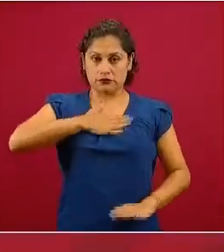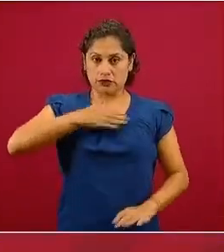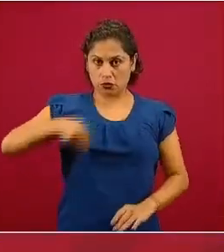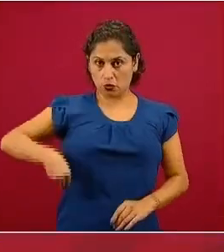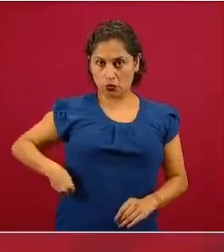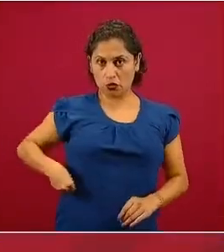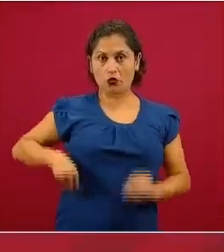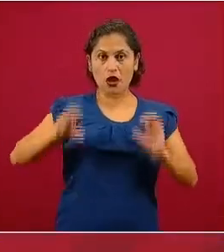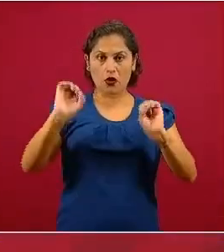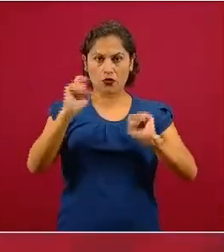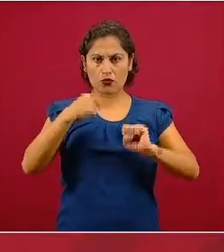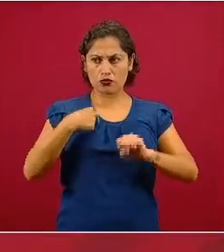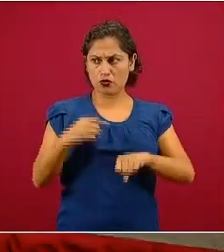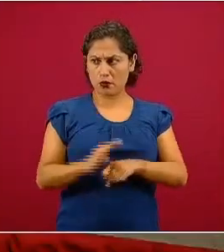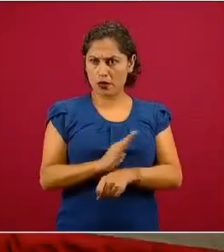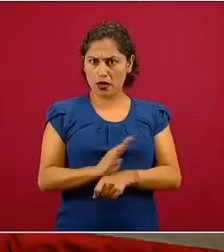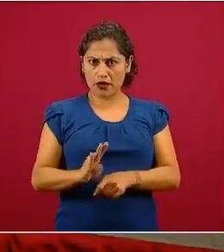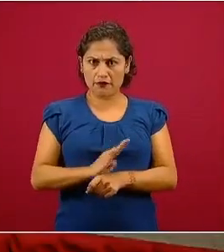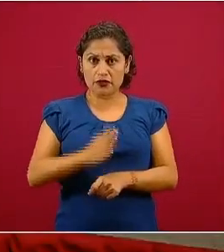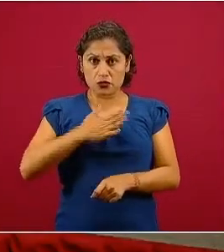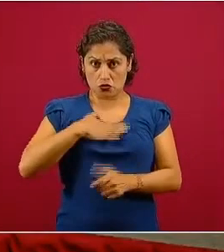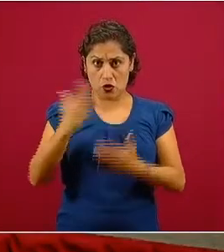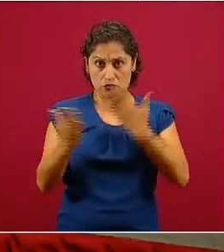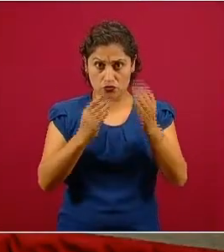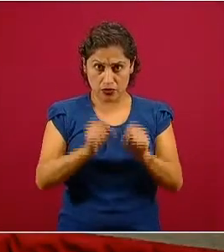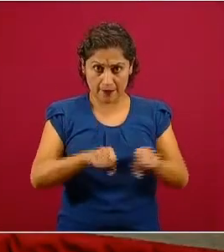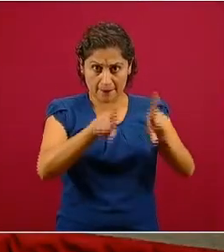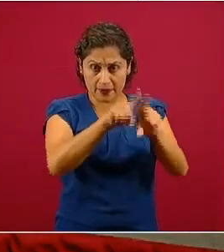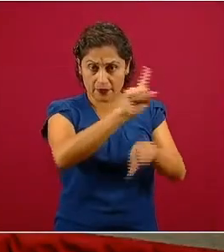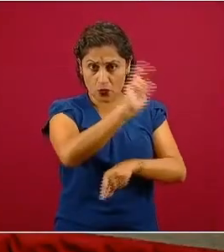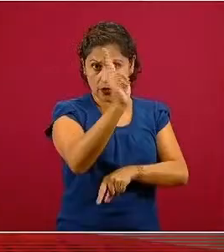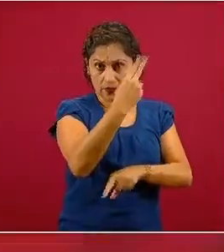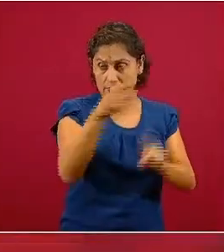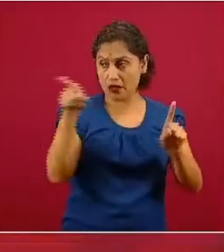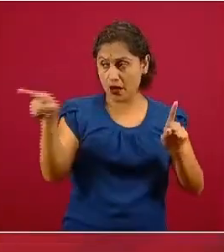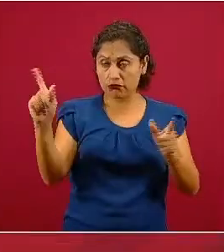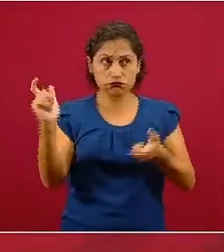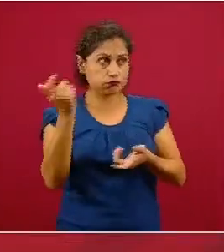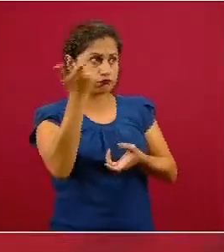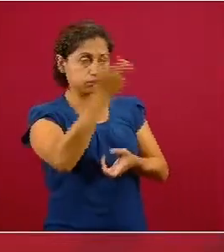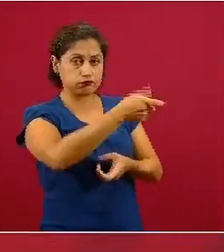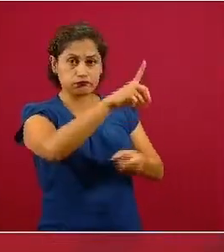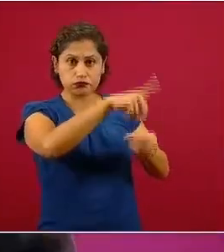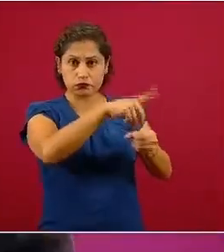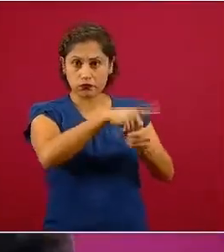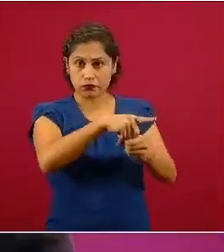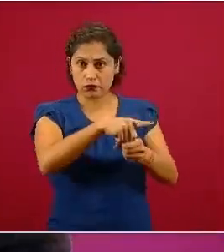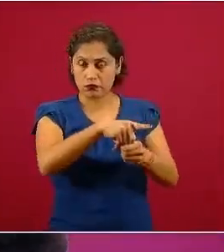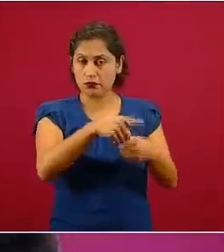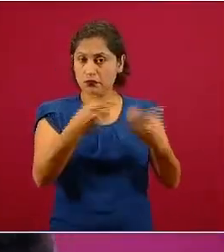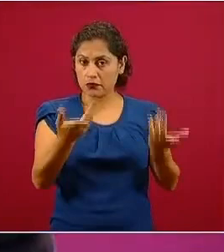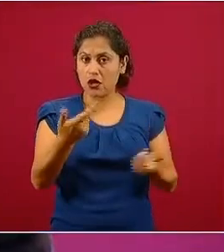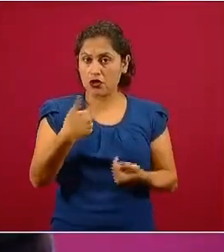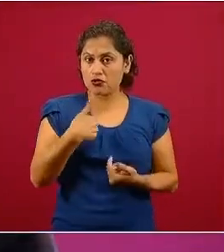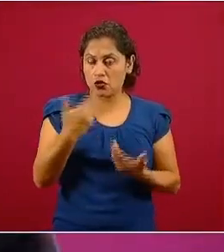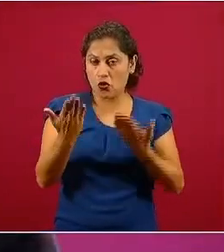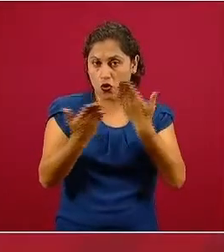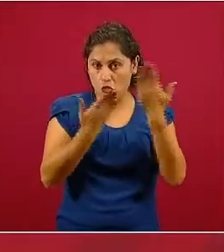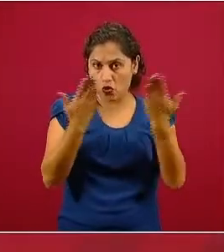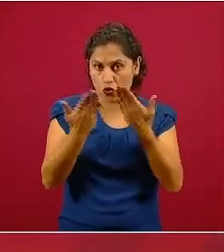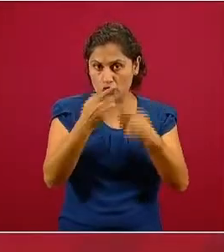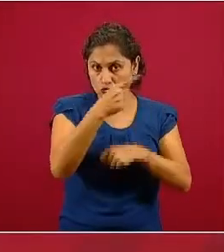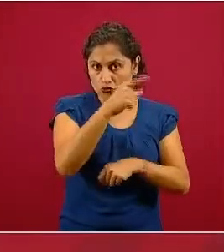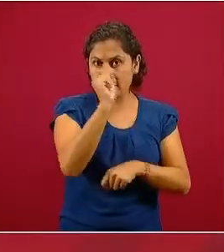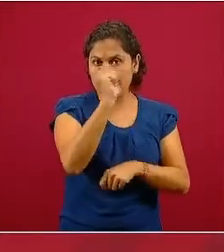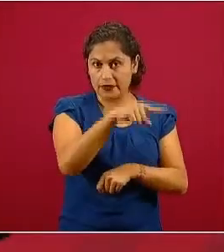beneficio de que en mi segundo año del doctorado la escuela donde estudié ahora se llama la Escuela Bloomberg de Salud